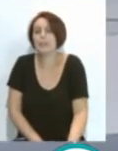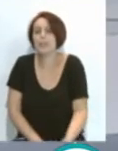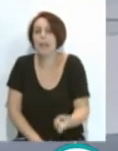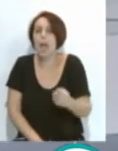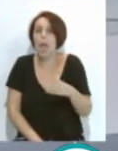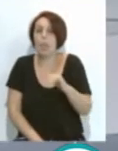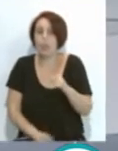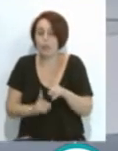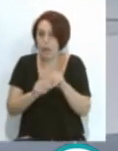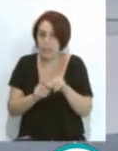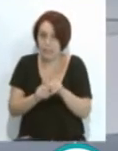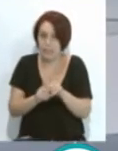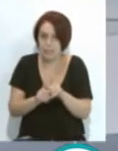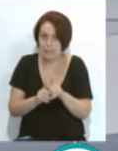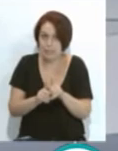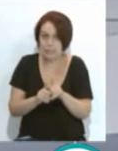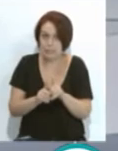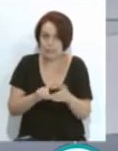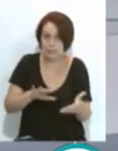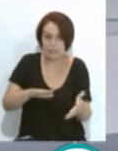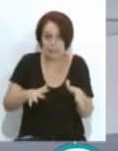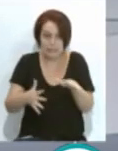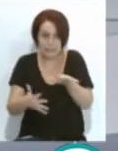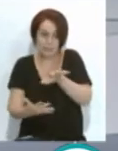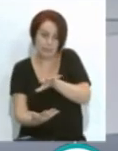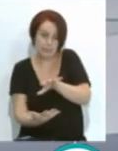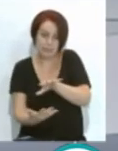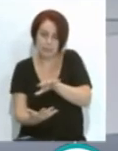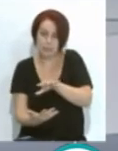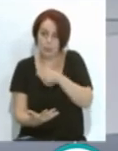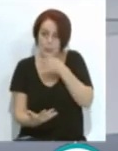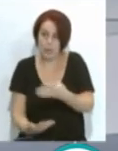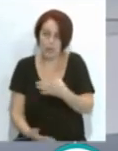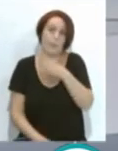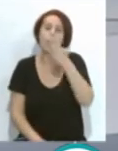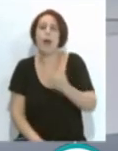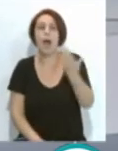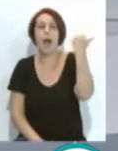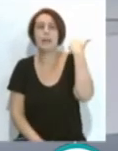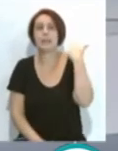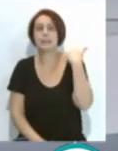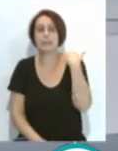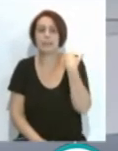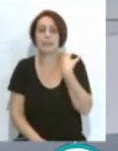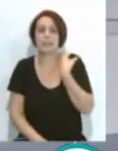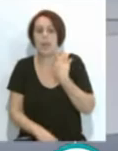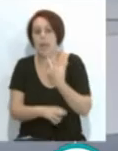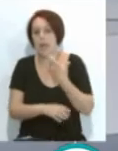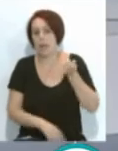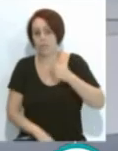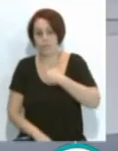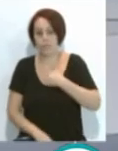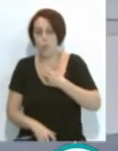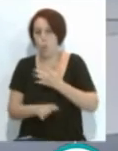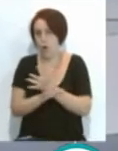Alberto Cifuentes, está en esa transición, porque hasta ayer era jugador del Cádiz Club de Fútbol, ahora